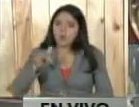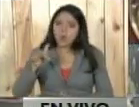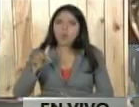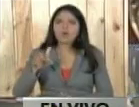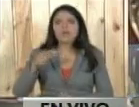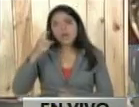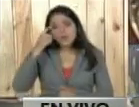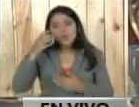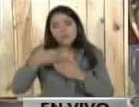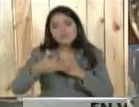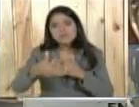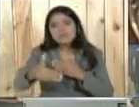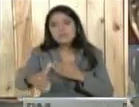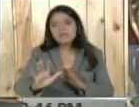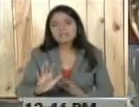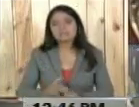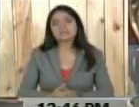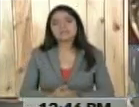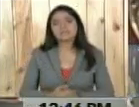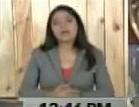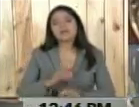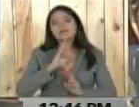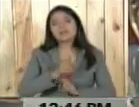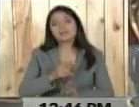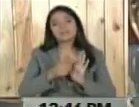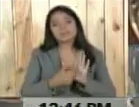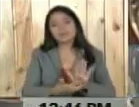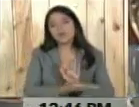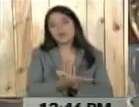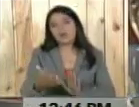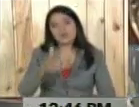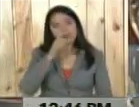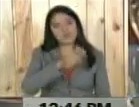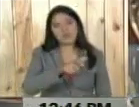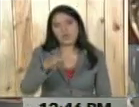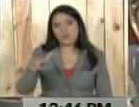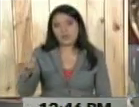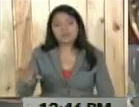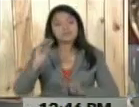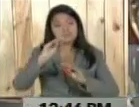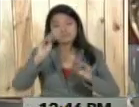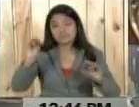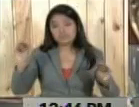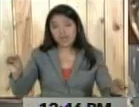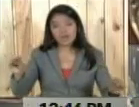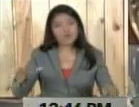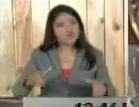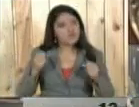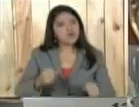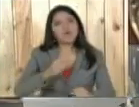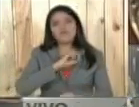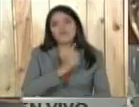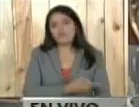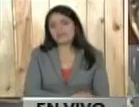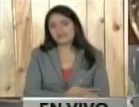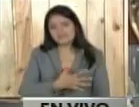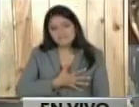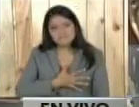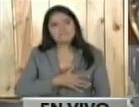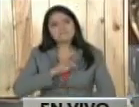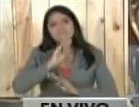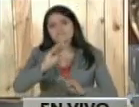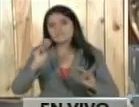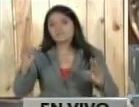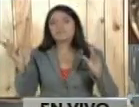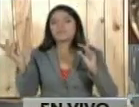los días por venir darle resultados a nuestro pueblo. Convoco con la mayor fuerza de mi alma al